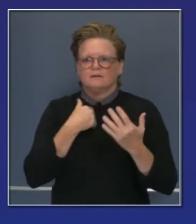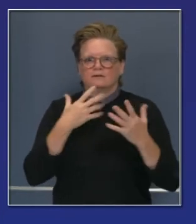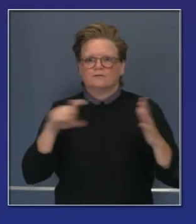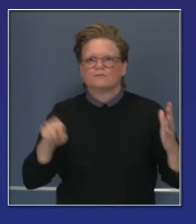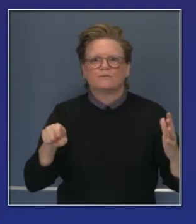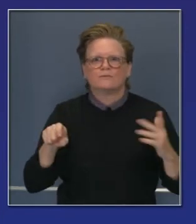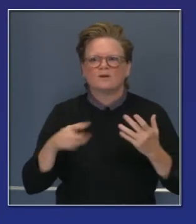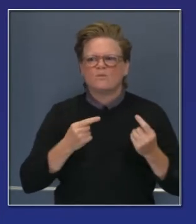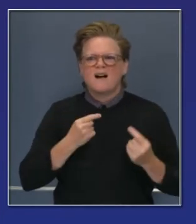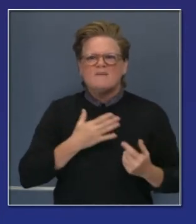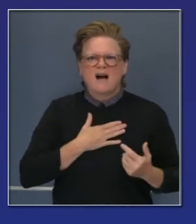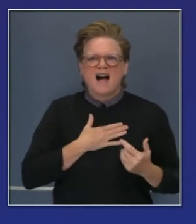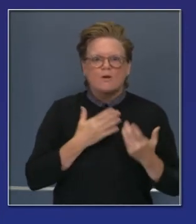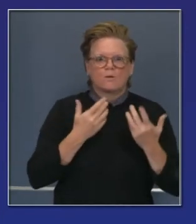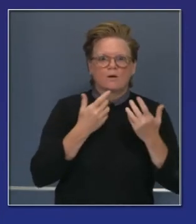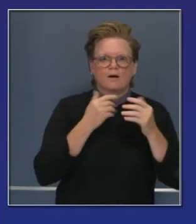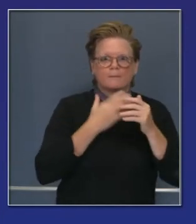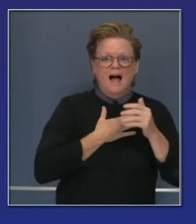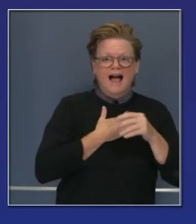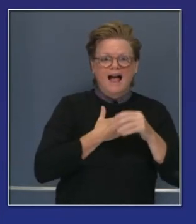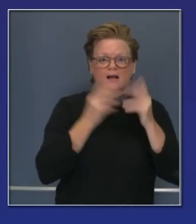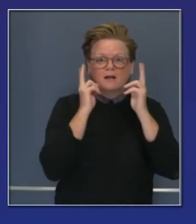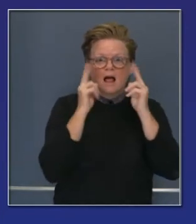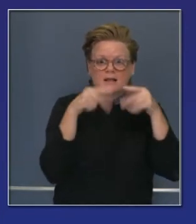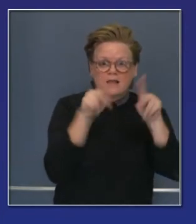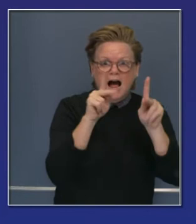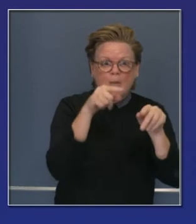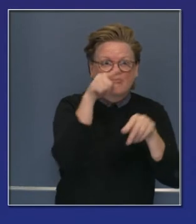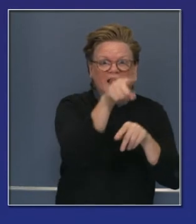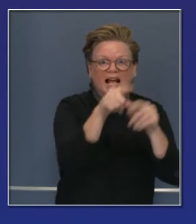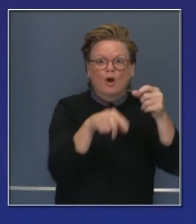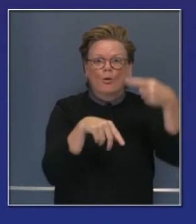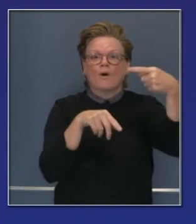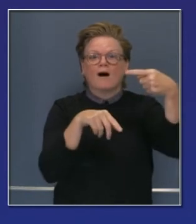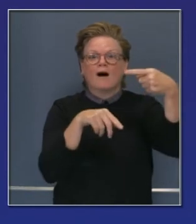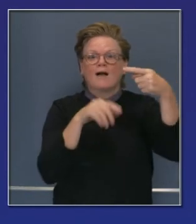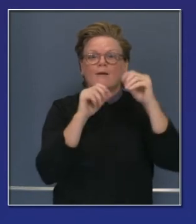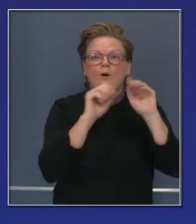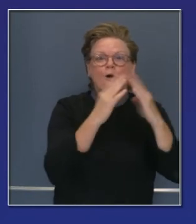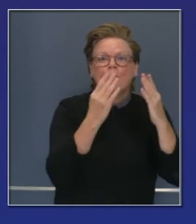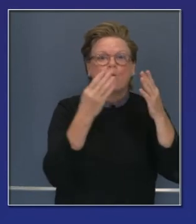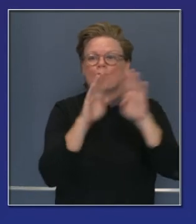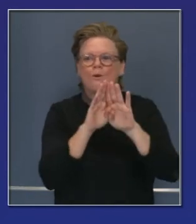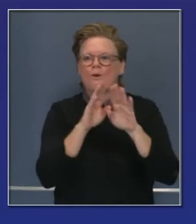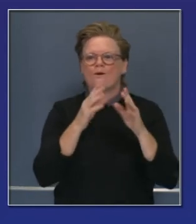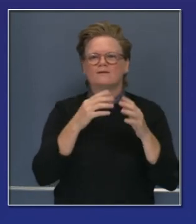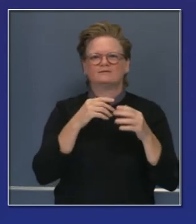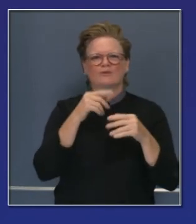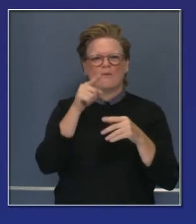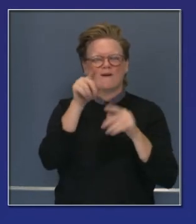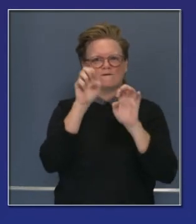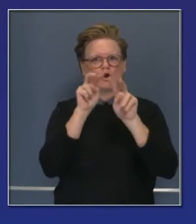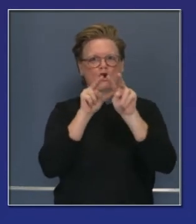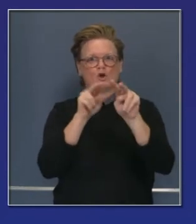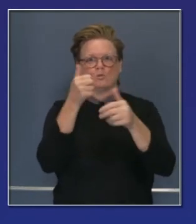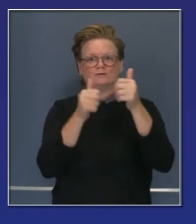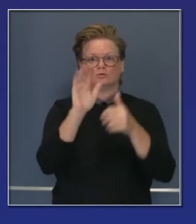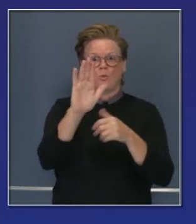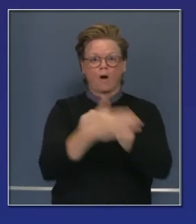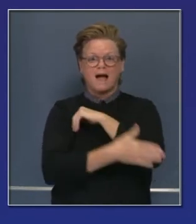de los negocios que tiene mucho interés por muchos ciudadanos. Mucha gente quiere ir a